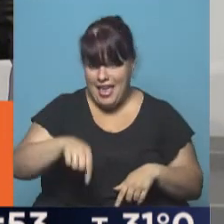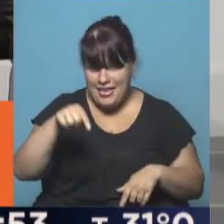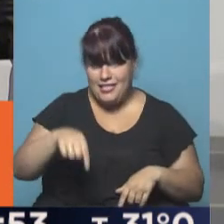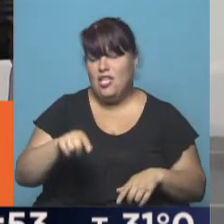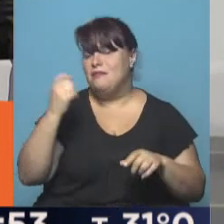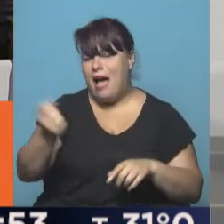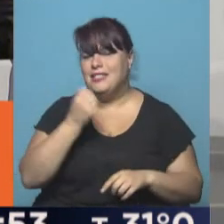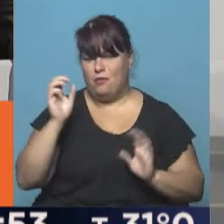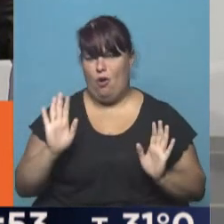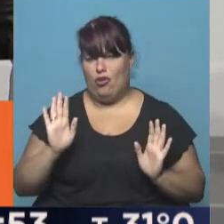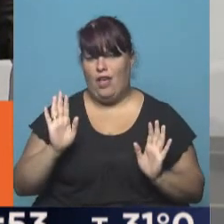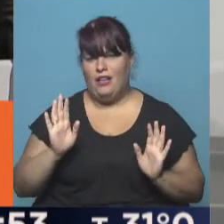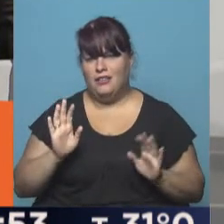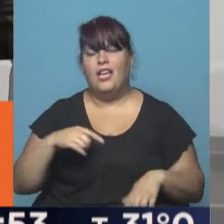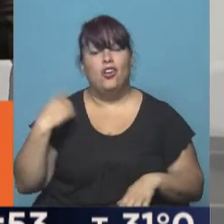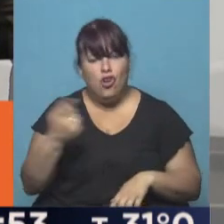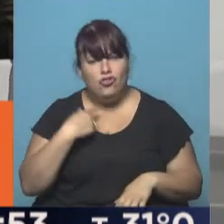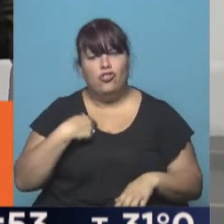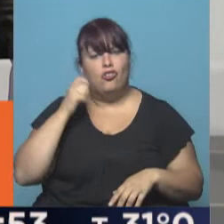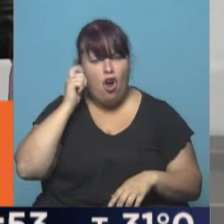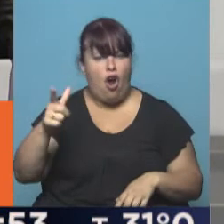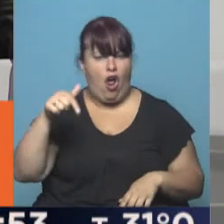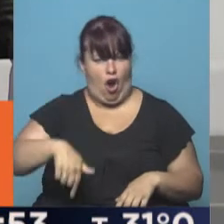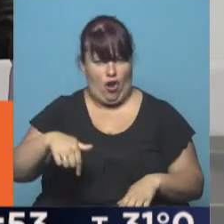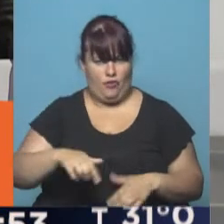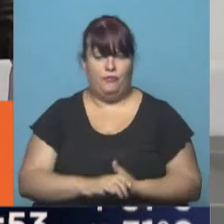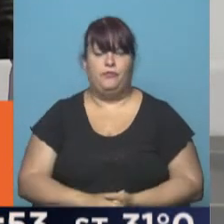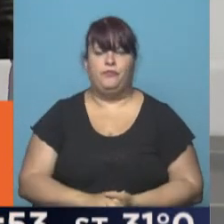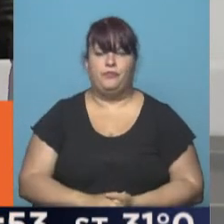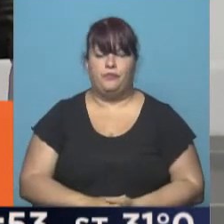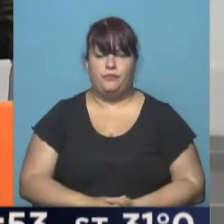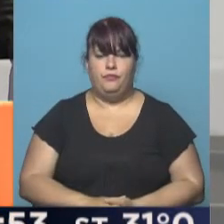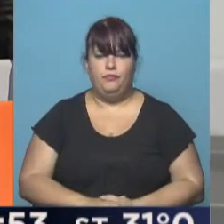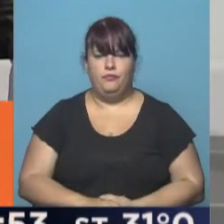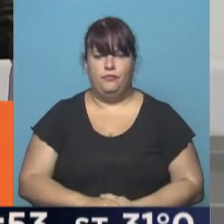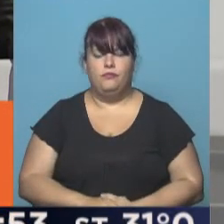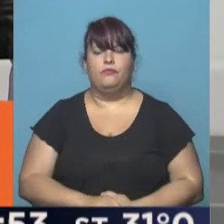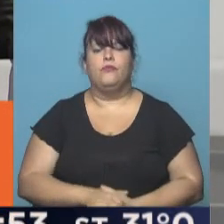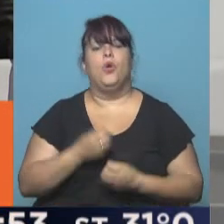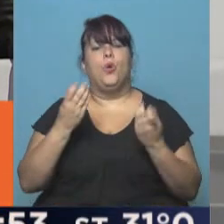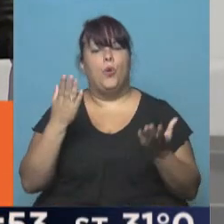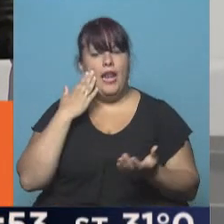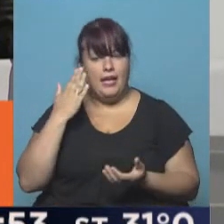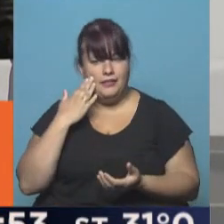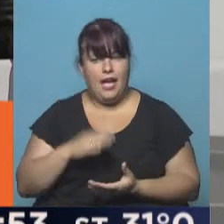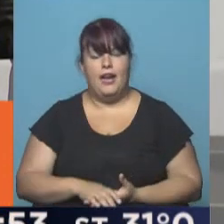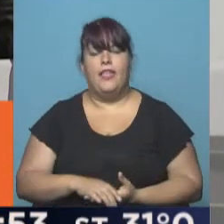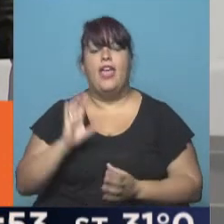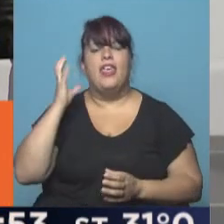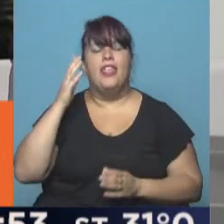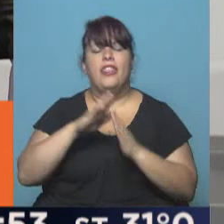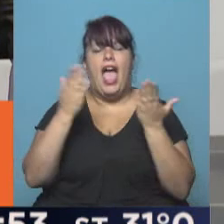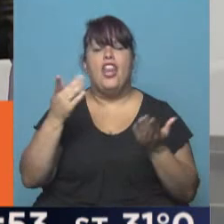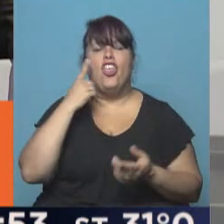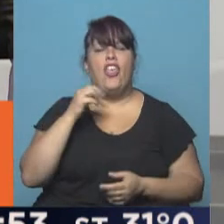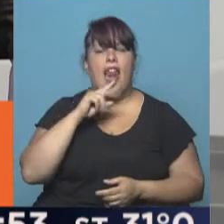la clave que estamos consiguiendo en el día de la fecha. Buenas tardes, Mariano Pesapri, del diario El Día de la